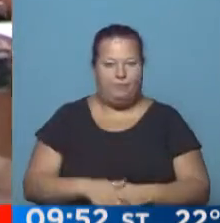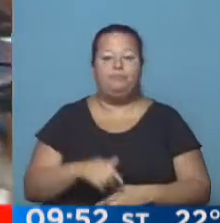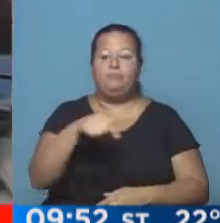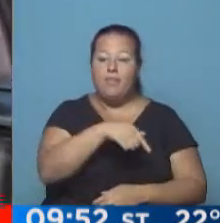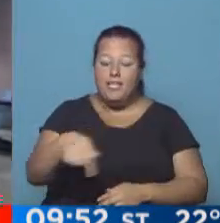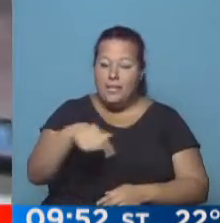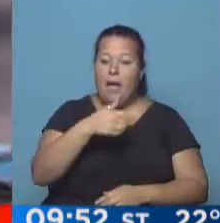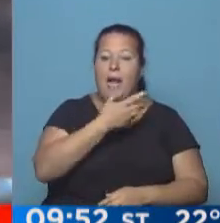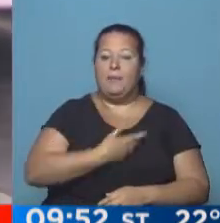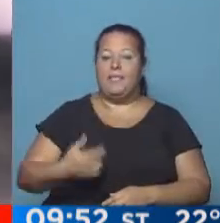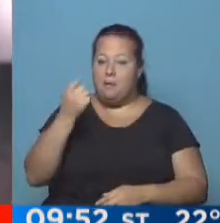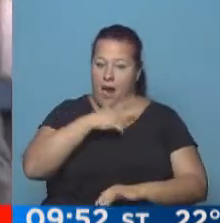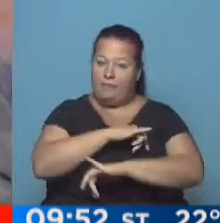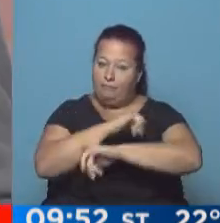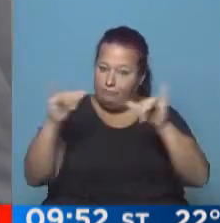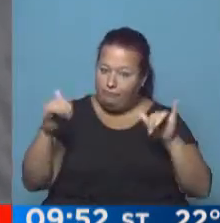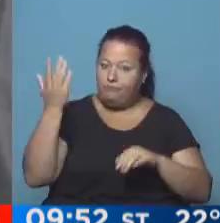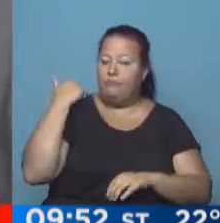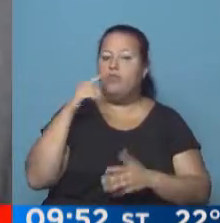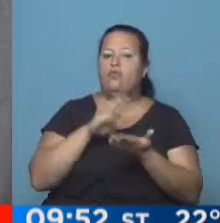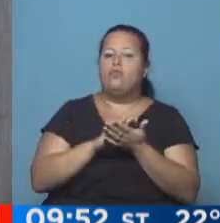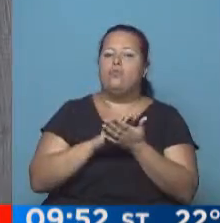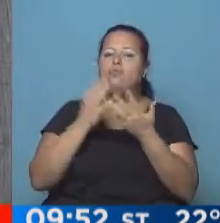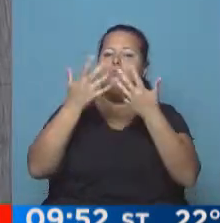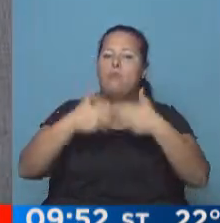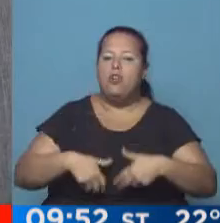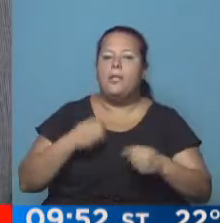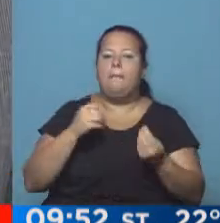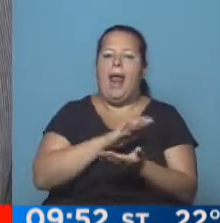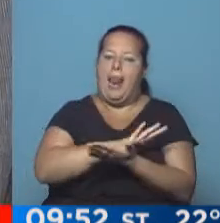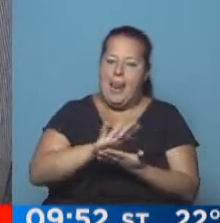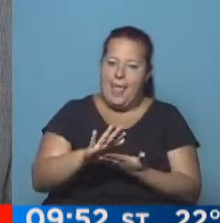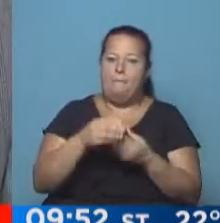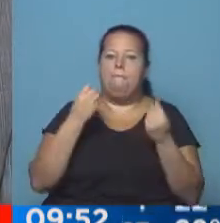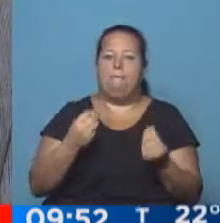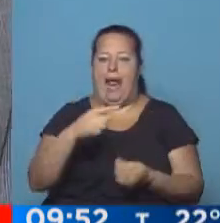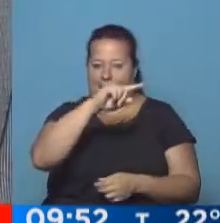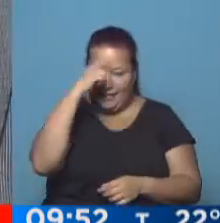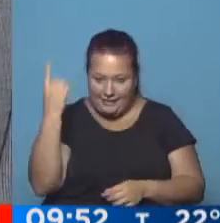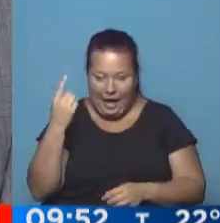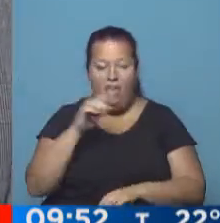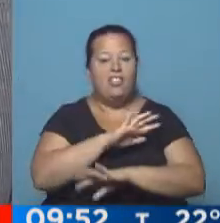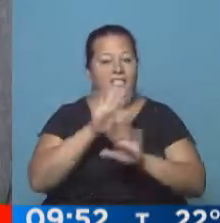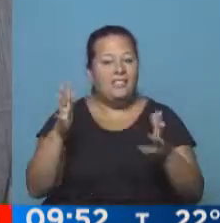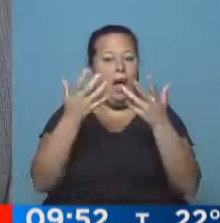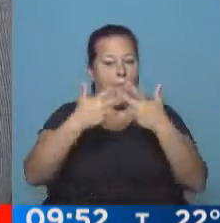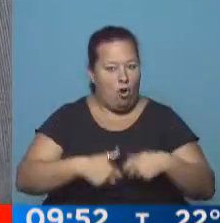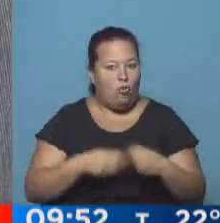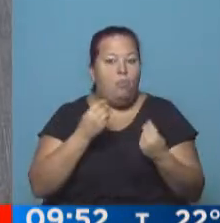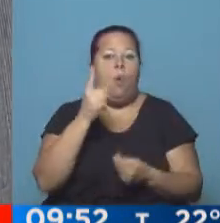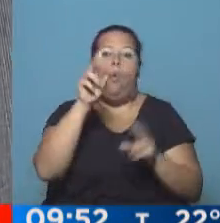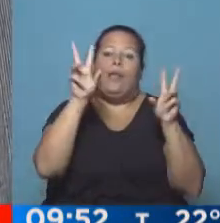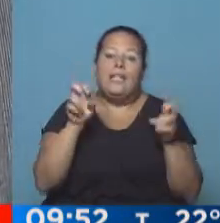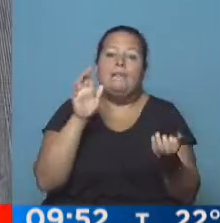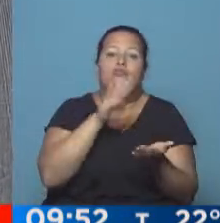Esta semana el presidente Mauricio Macri anunció un programa de transparencia para el Estado y ya hay proyectos porque uno de los